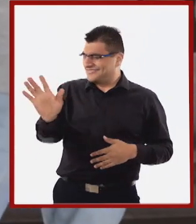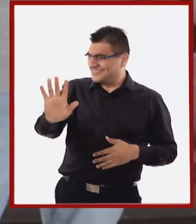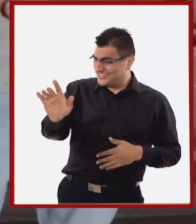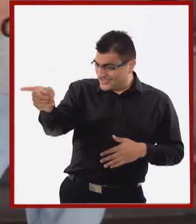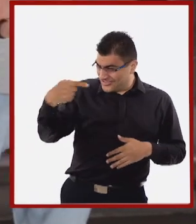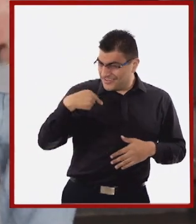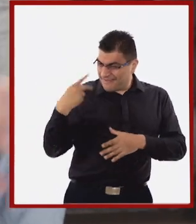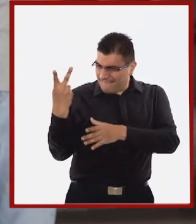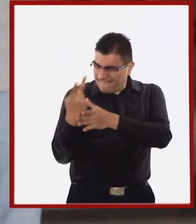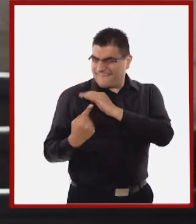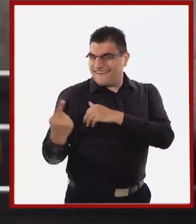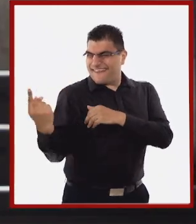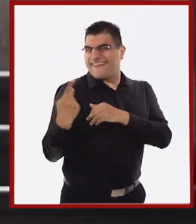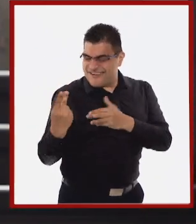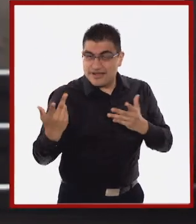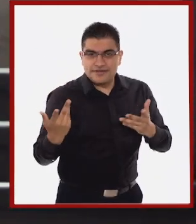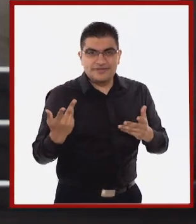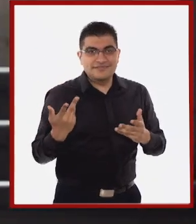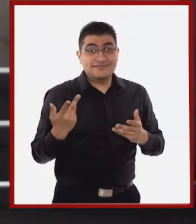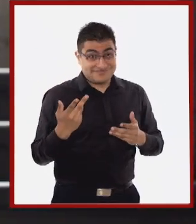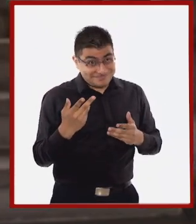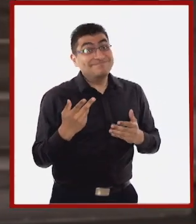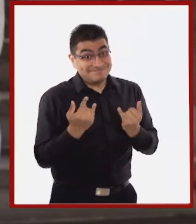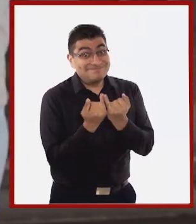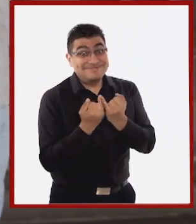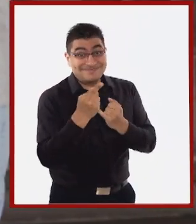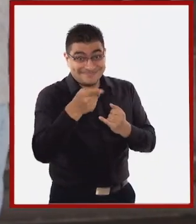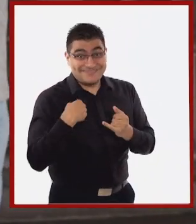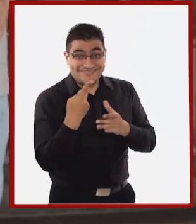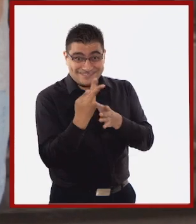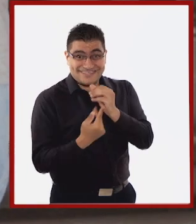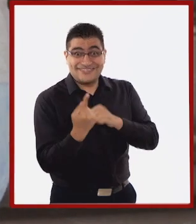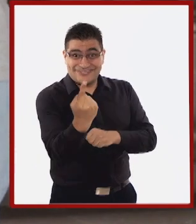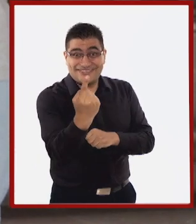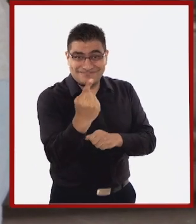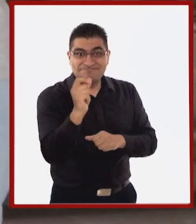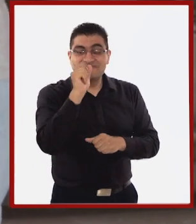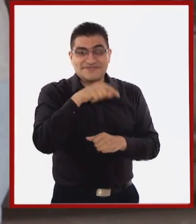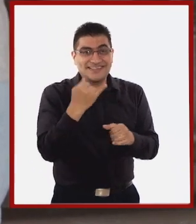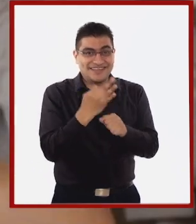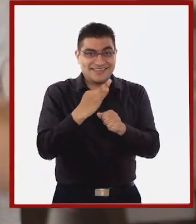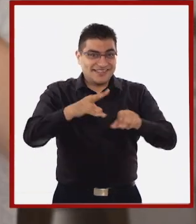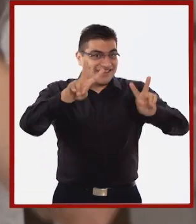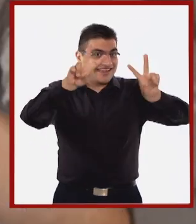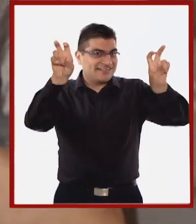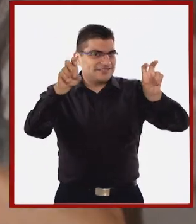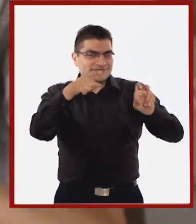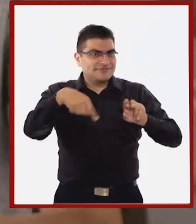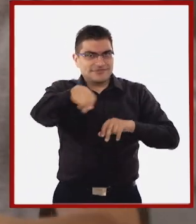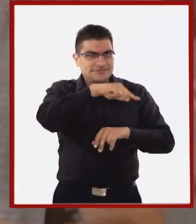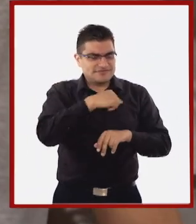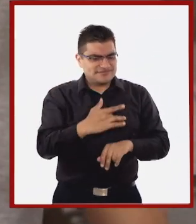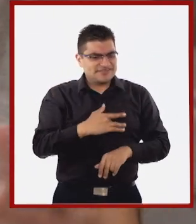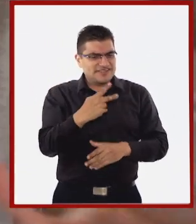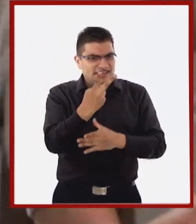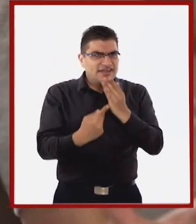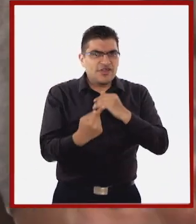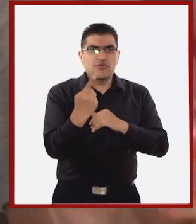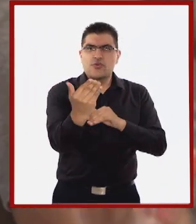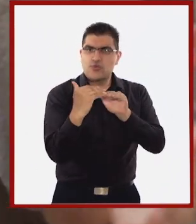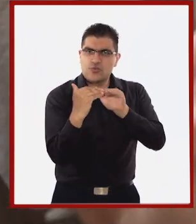uno mismo. Tú y yo somos uno mismo y de eso se trata el tema que vamos a explorar hoy, de lograr ser uno mismo unos